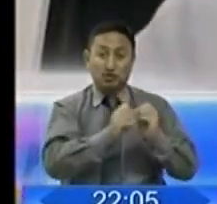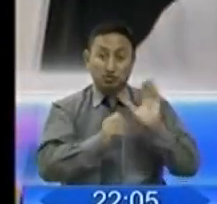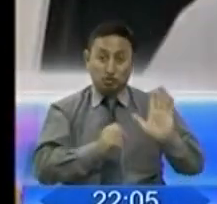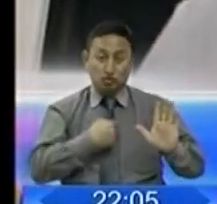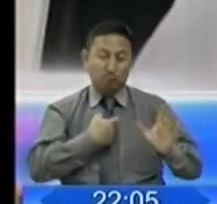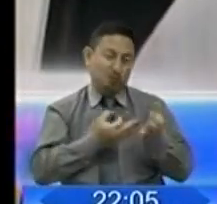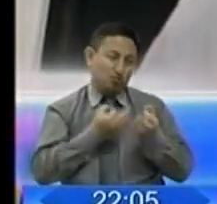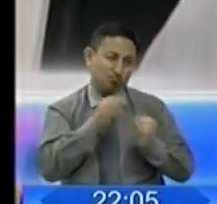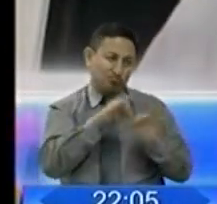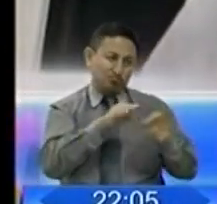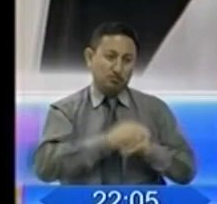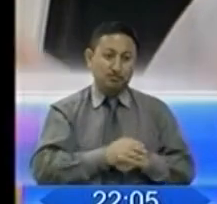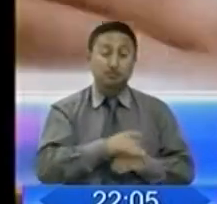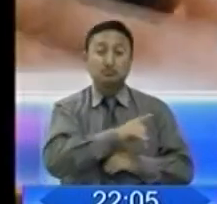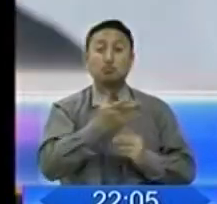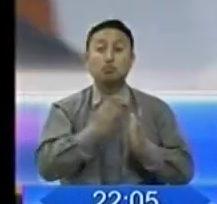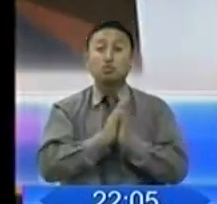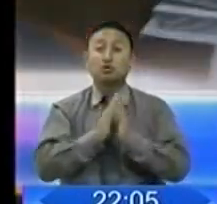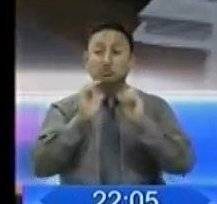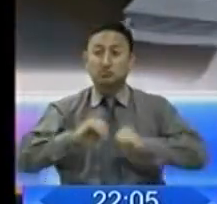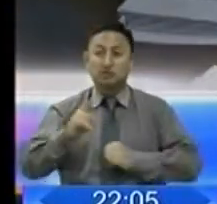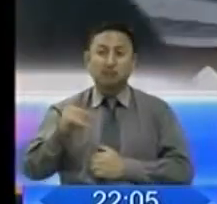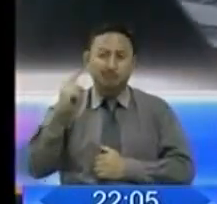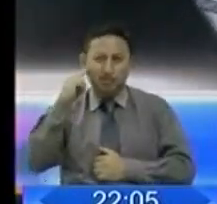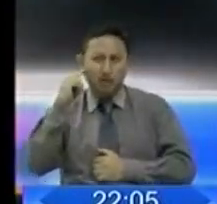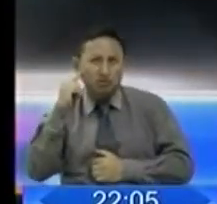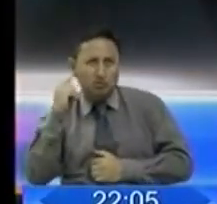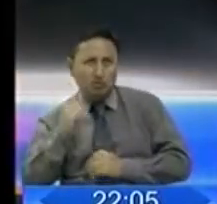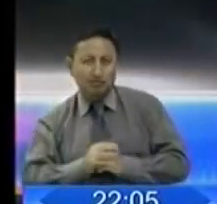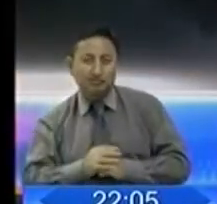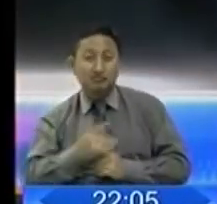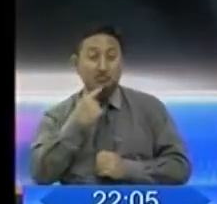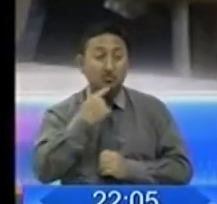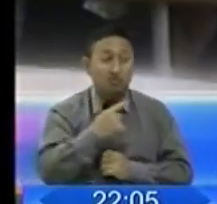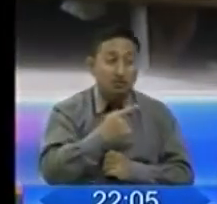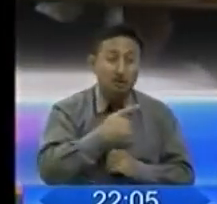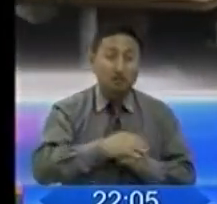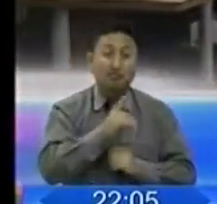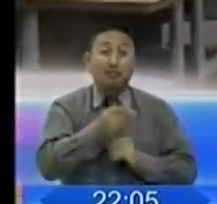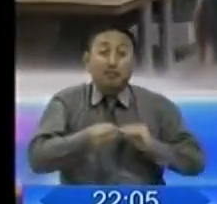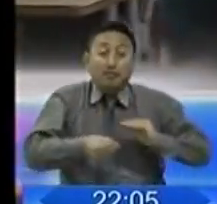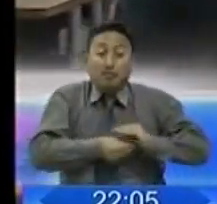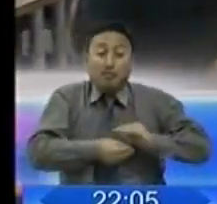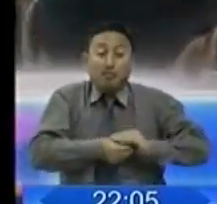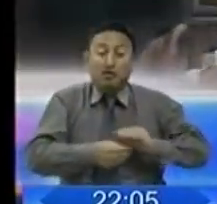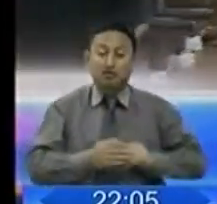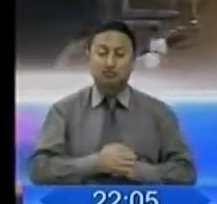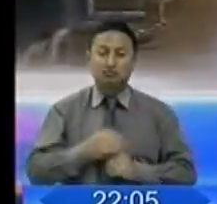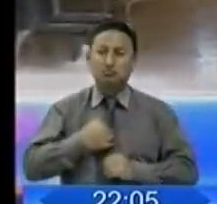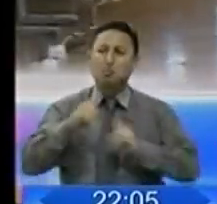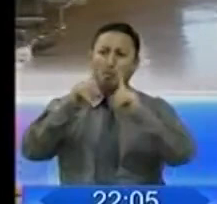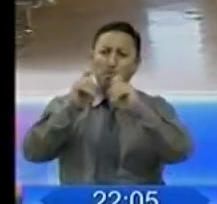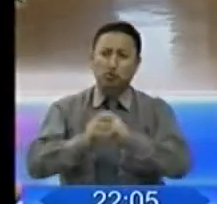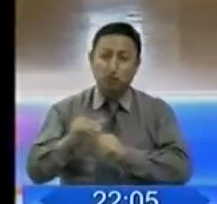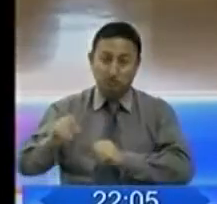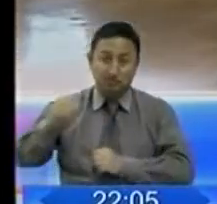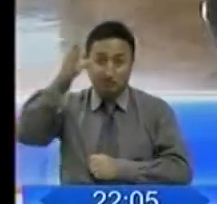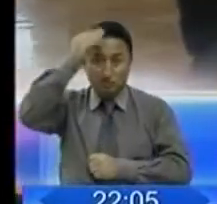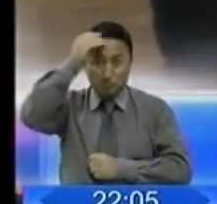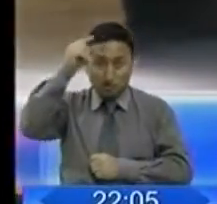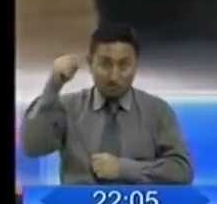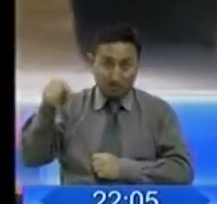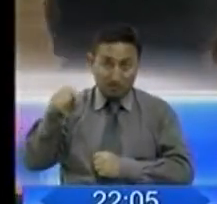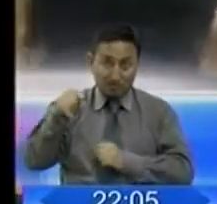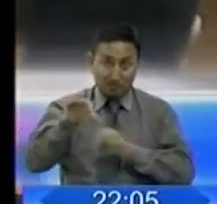supuestamente le solicitó que le cuente al oído. Ella le dijo que serían coimas. Al interrogarle si le comentó a Jorge Glass, Correa le